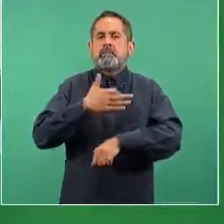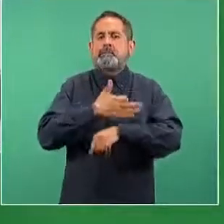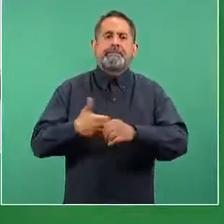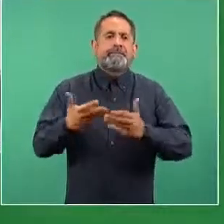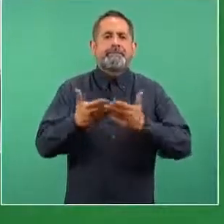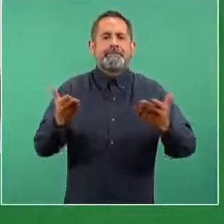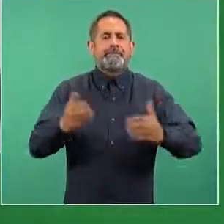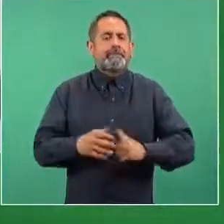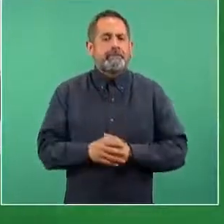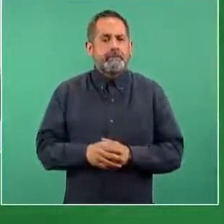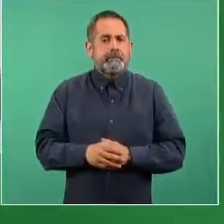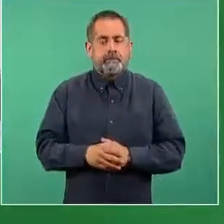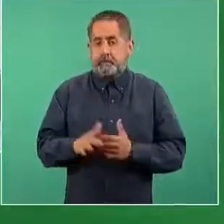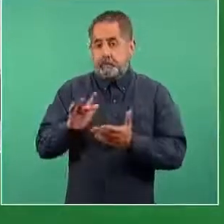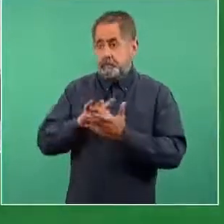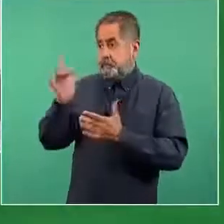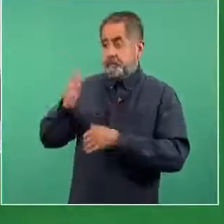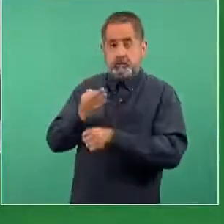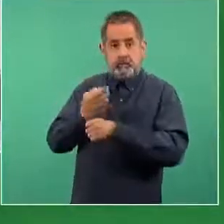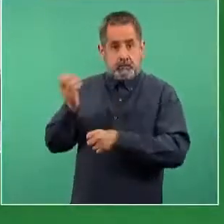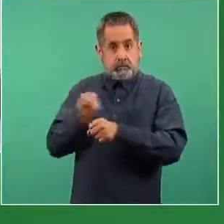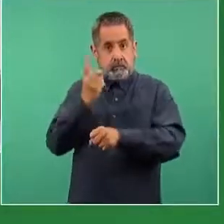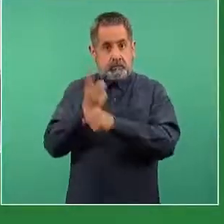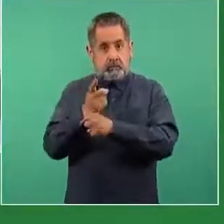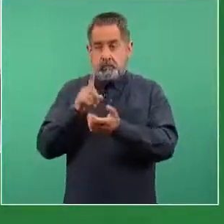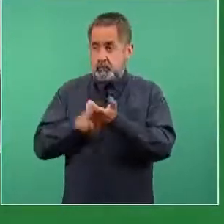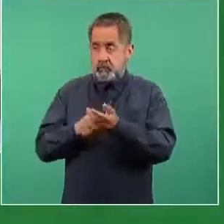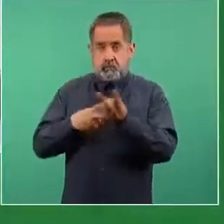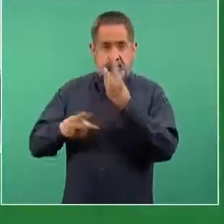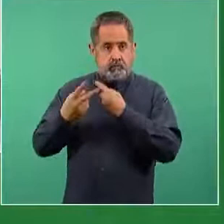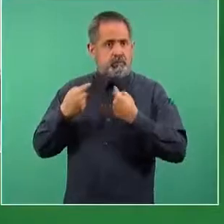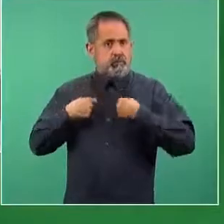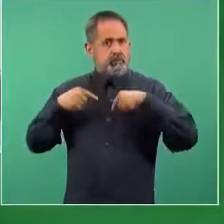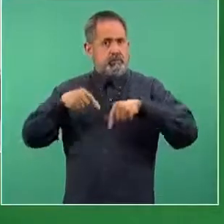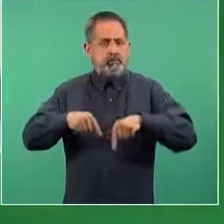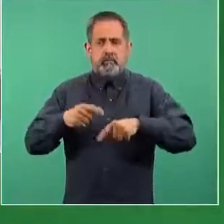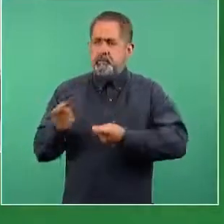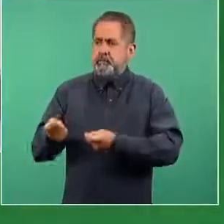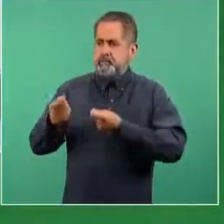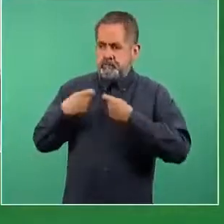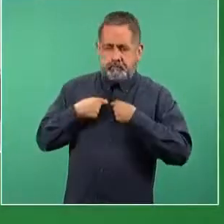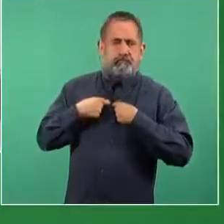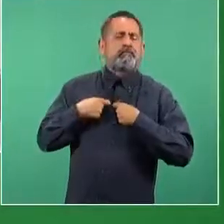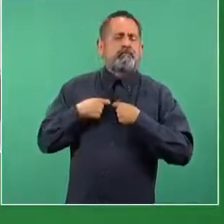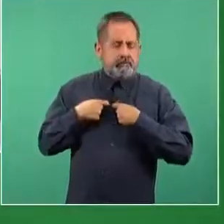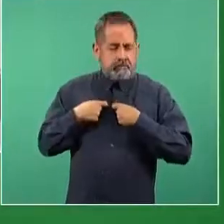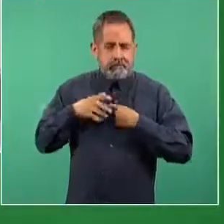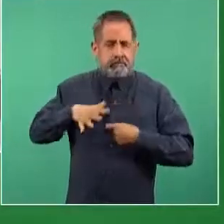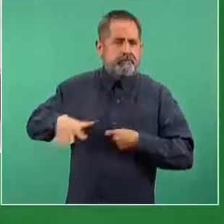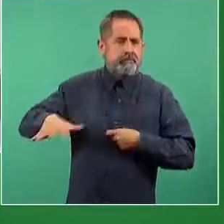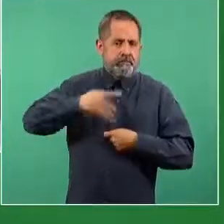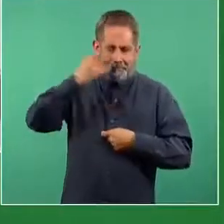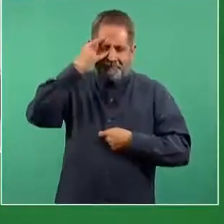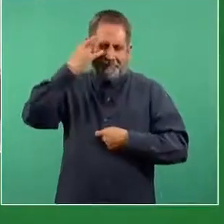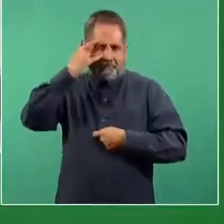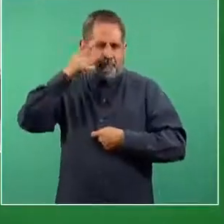tardes. Agradezco la oportunidad de esta ocasión que representa para la sociedad y el gobierno de